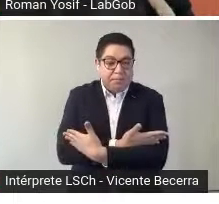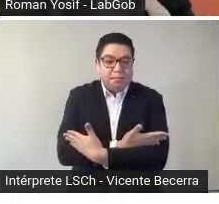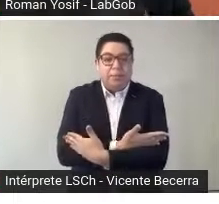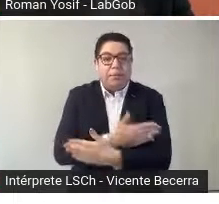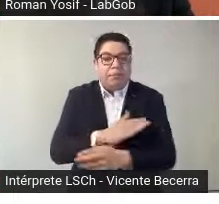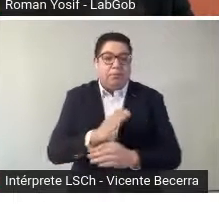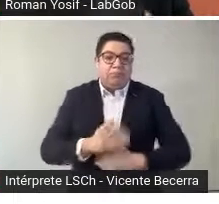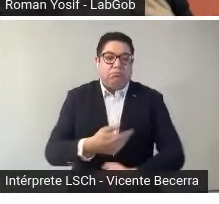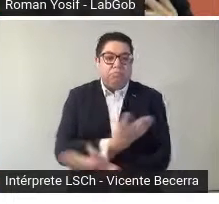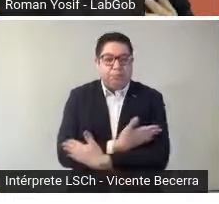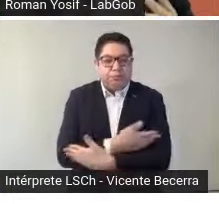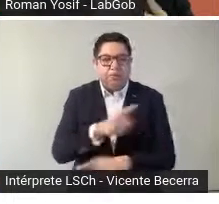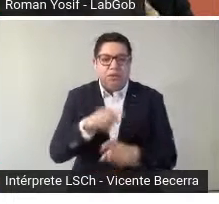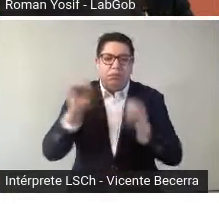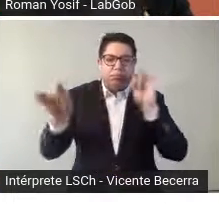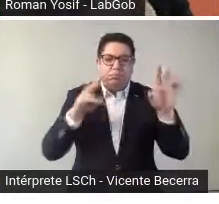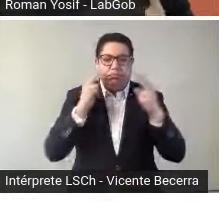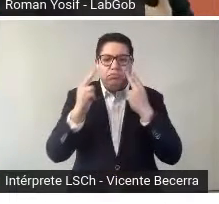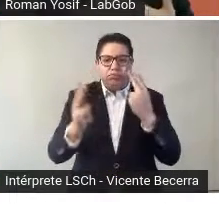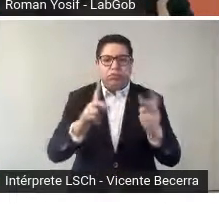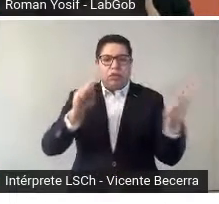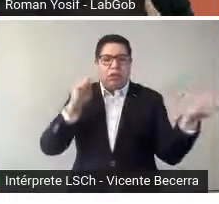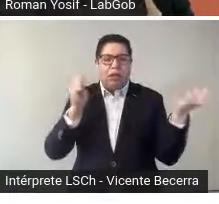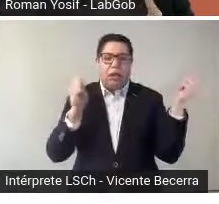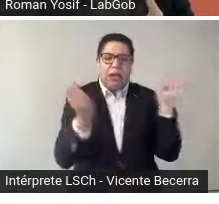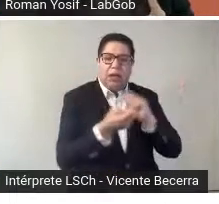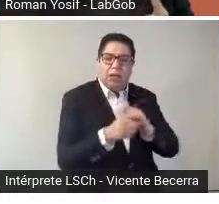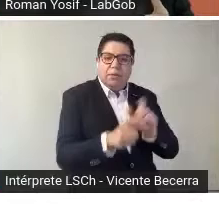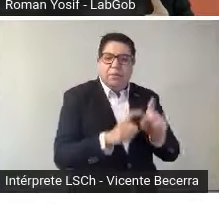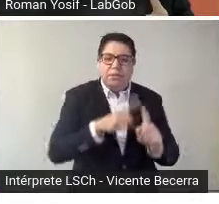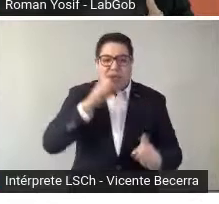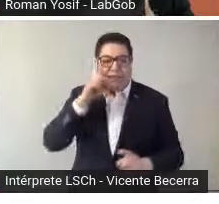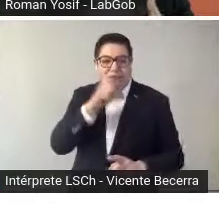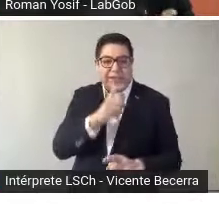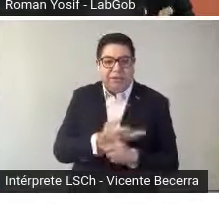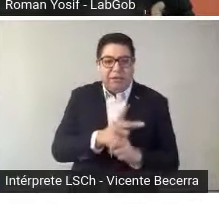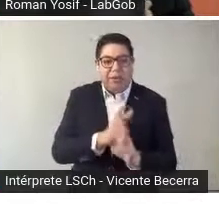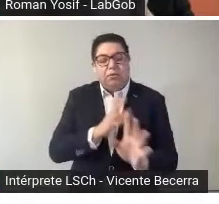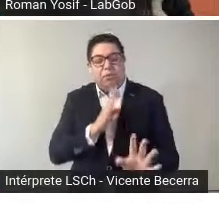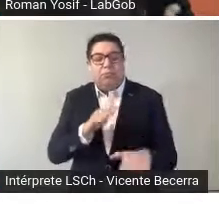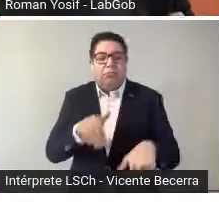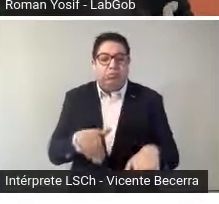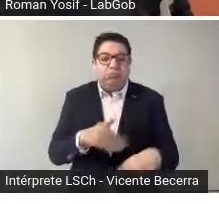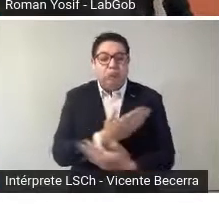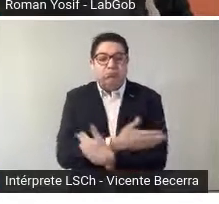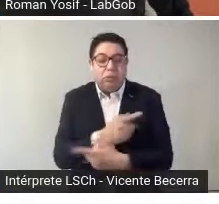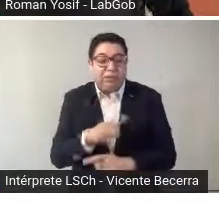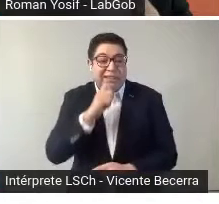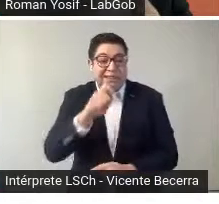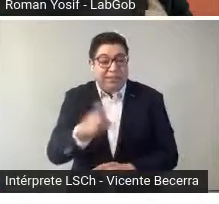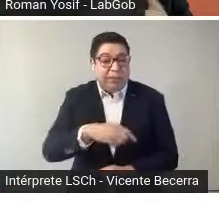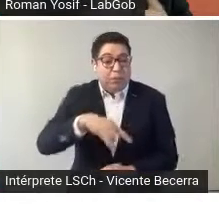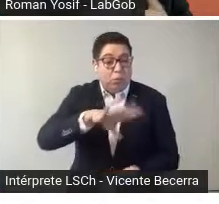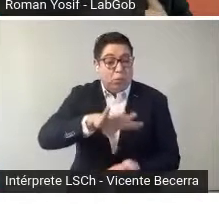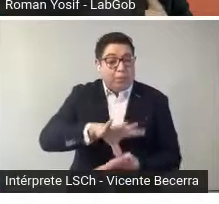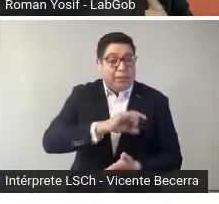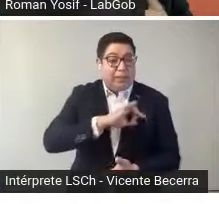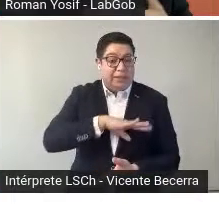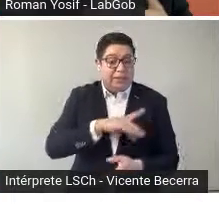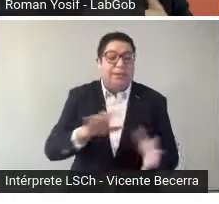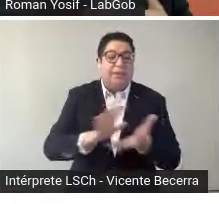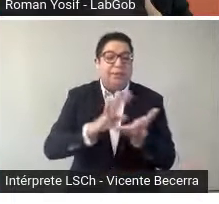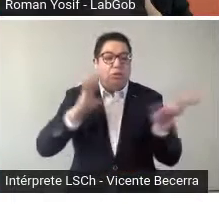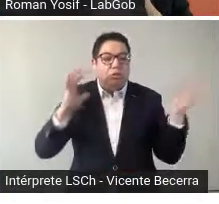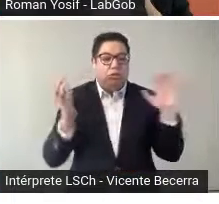a los cambios, frente a los desafíos, frente a la complejidad que enfrentamos, no solamente en Chile, sino que a nivel global.